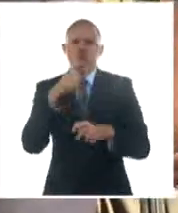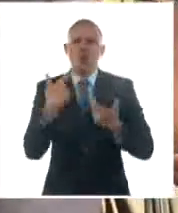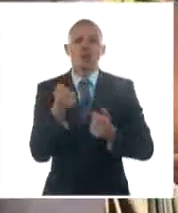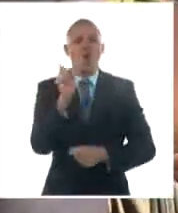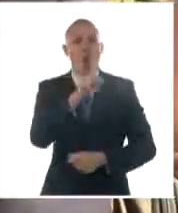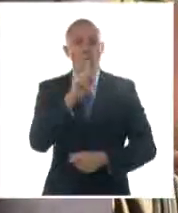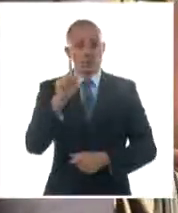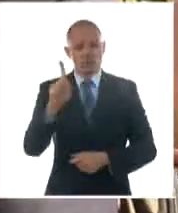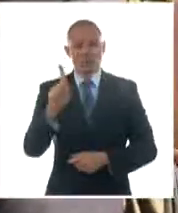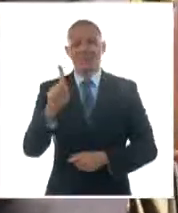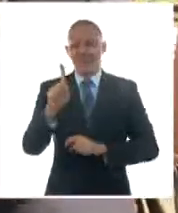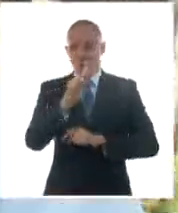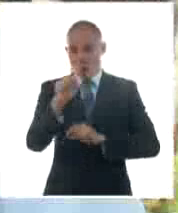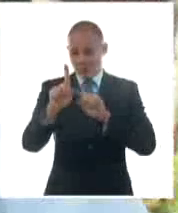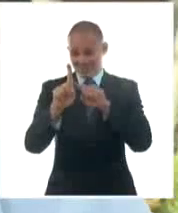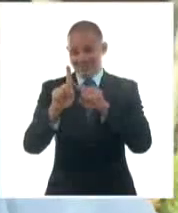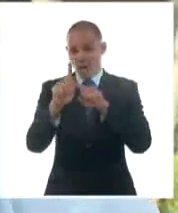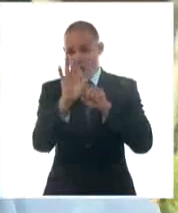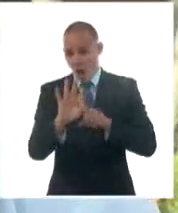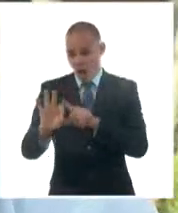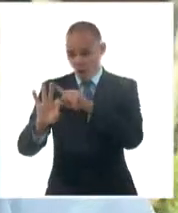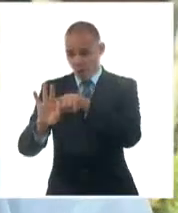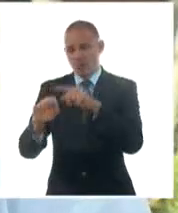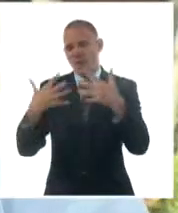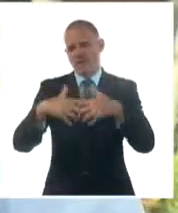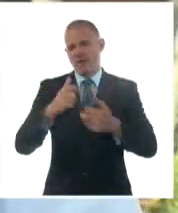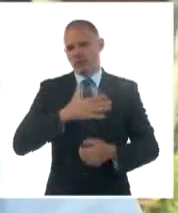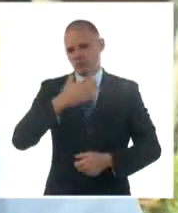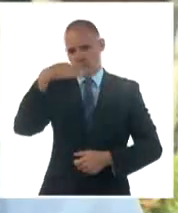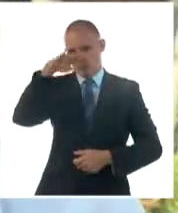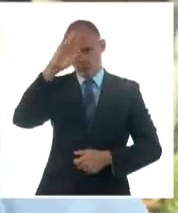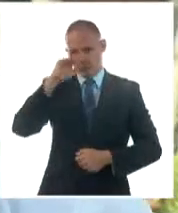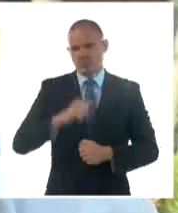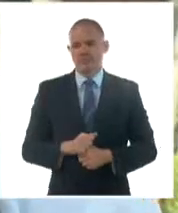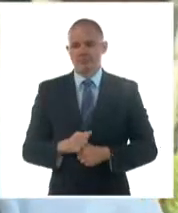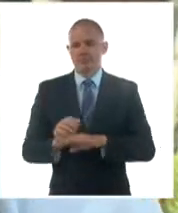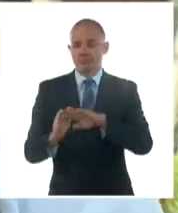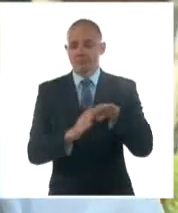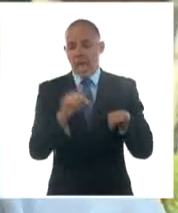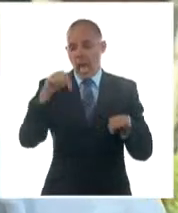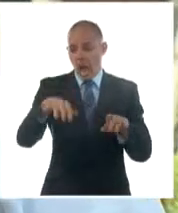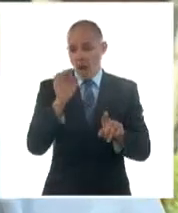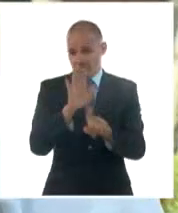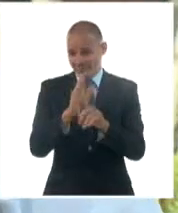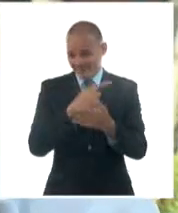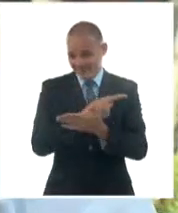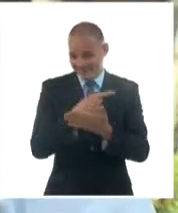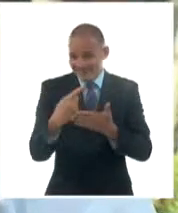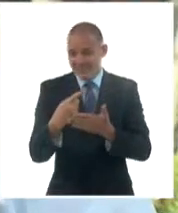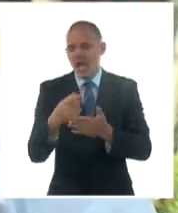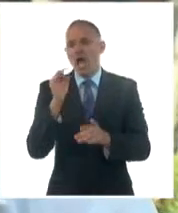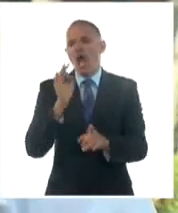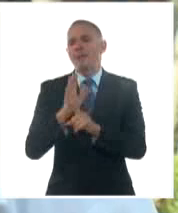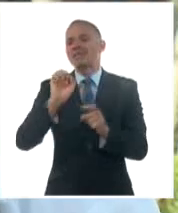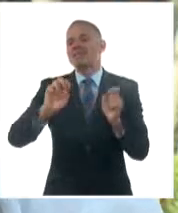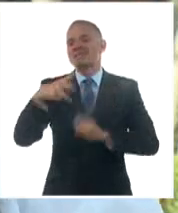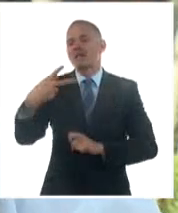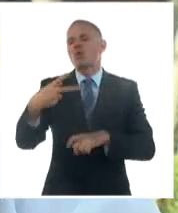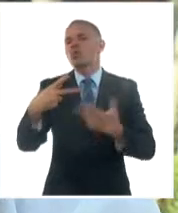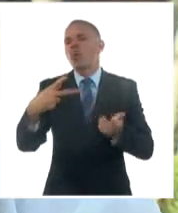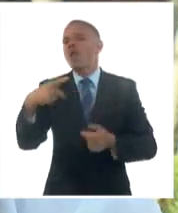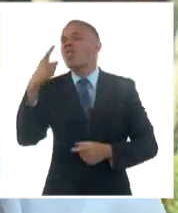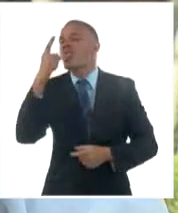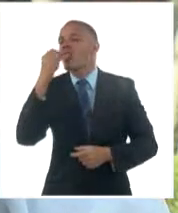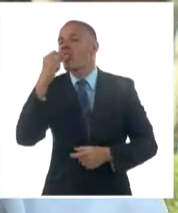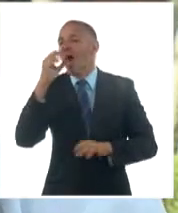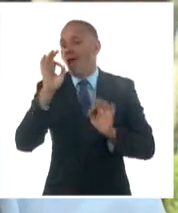la ciencia cubana. En esta semana de vacunación de las Américas vamos a iniciar la segunda etapa de la campaña de vacunación antipoliomielítica,